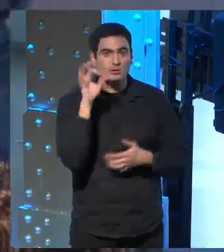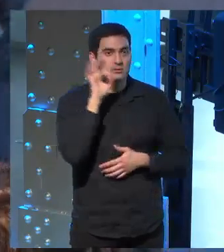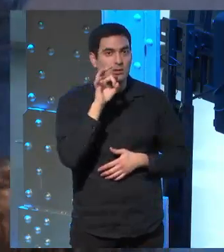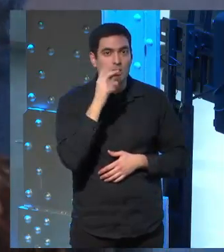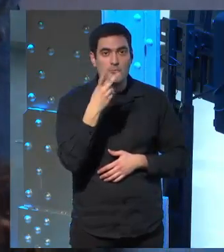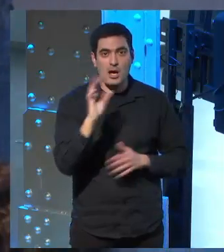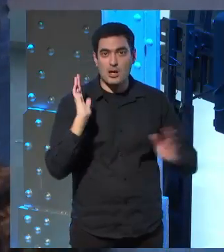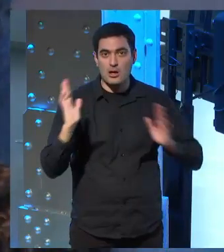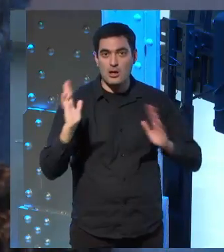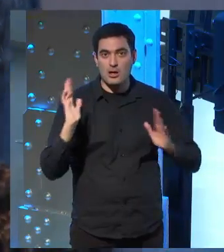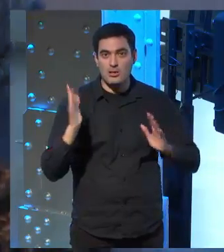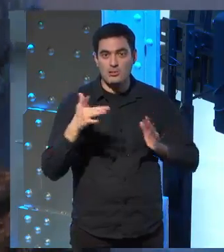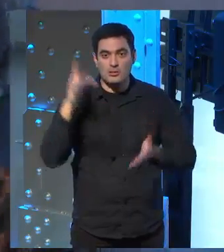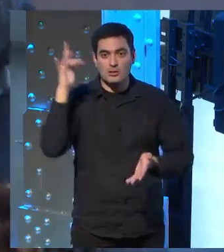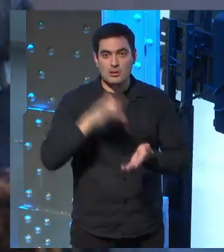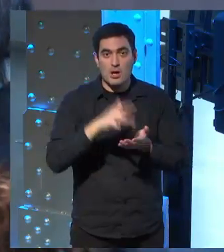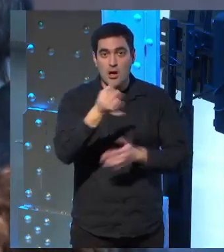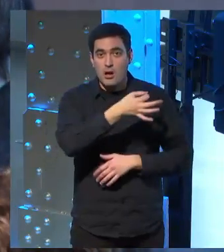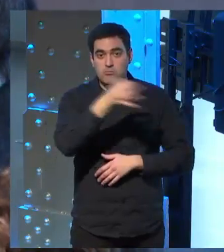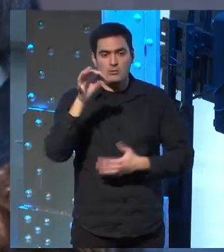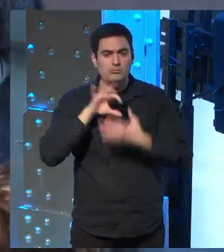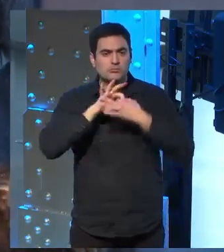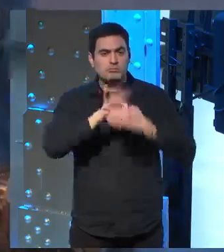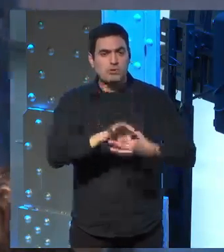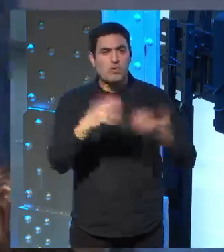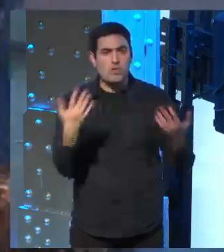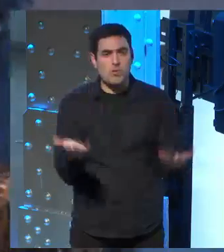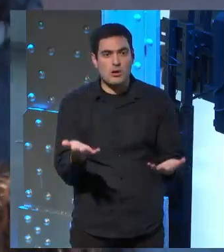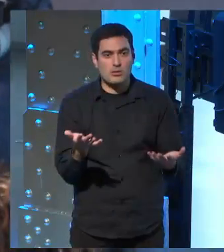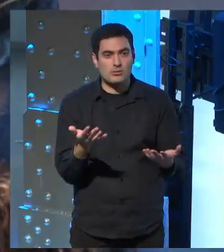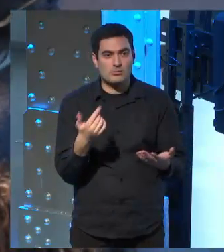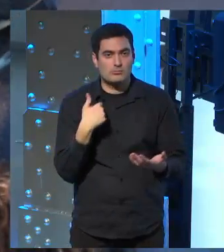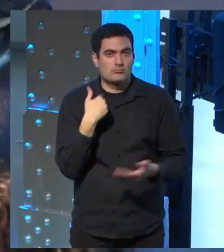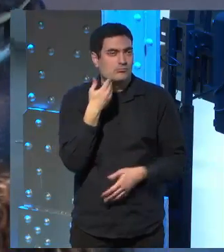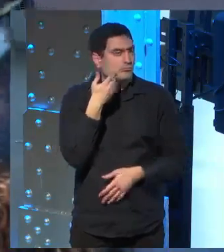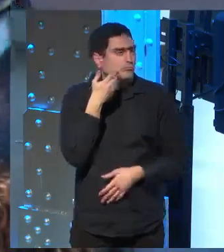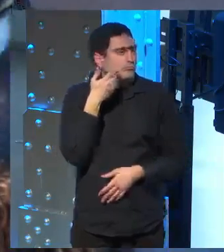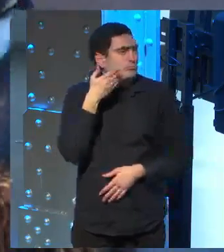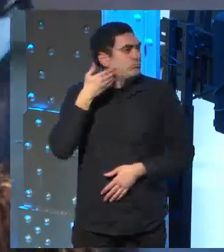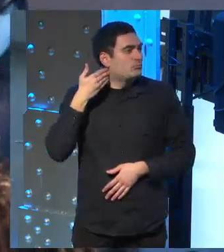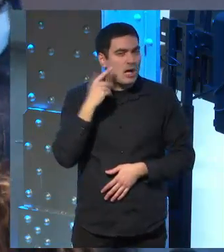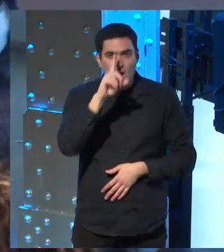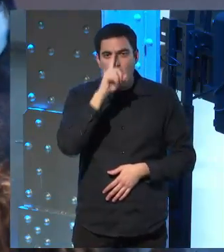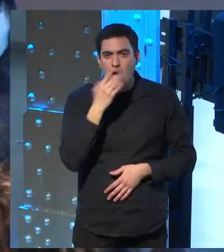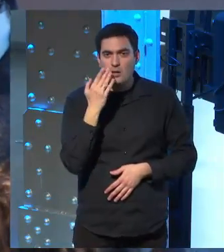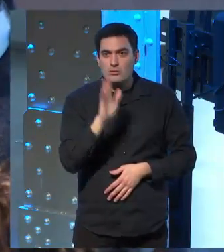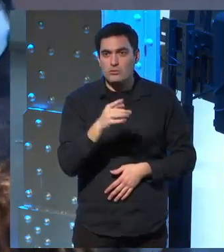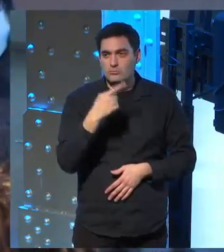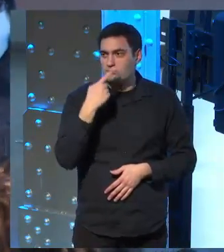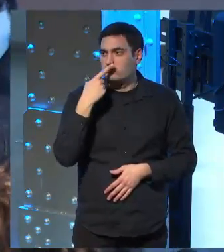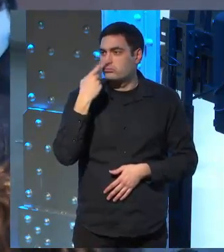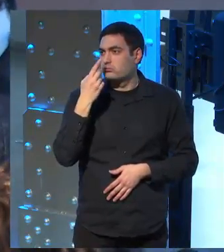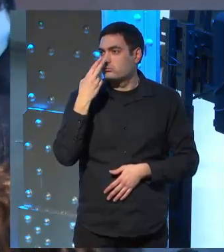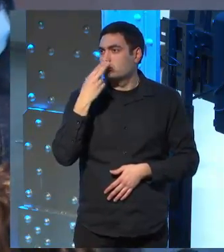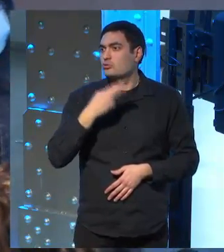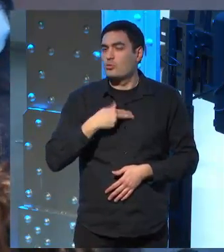XX la genialidad está asociada con la máxima egolatría y con una especie de actitud despótica hacia el mundo